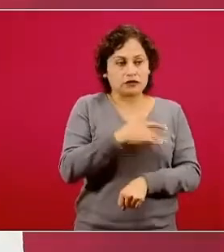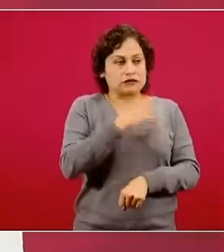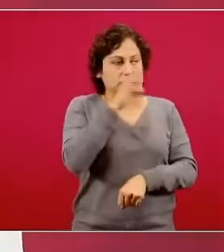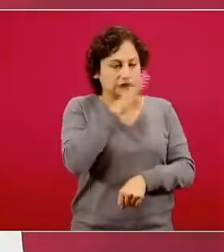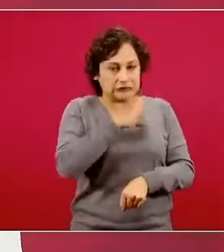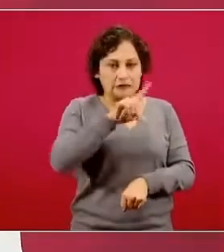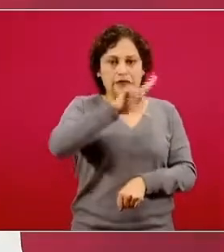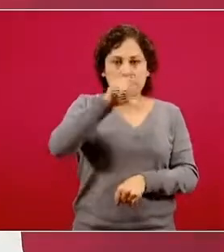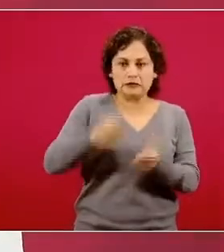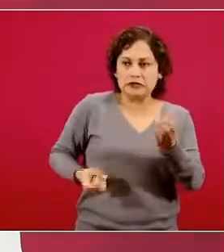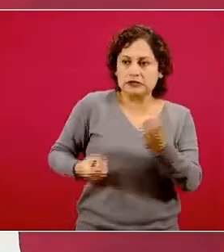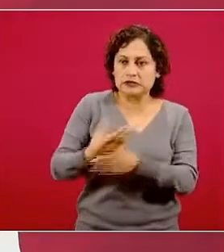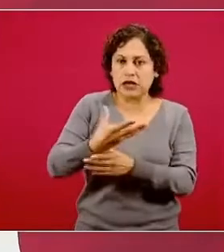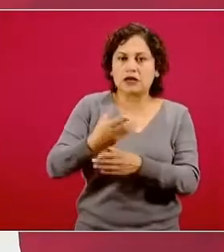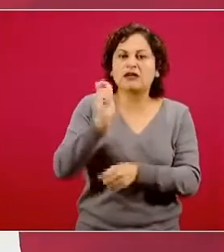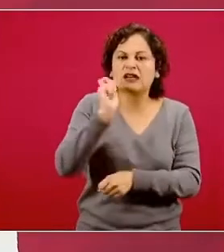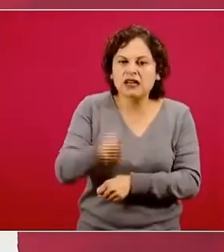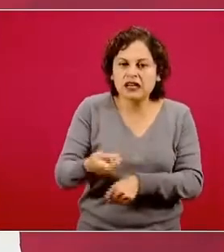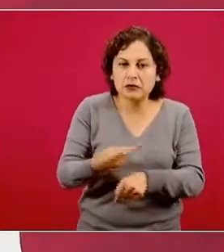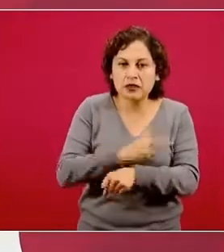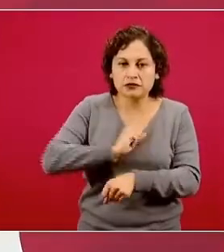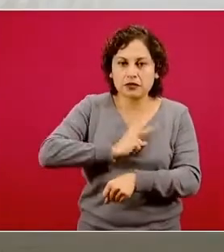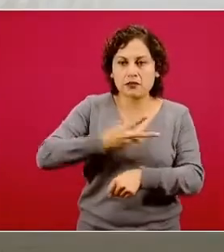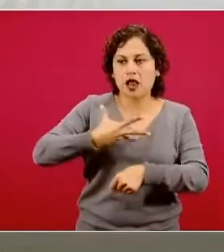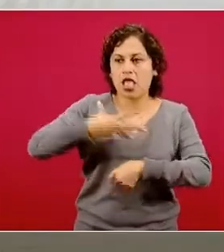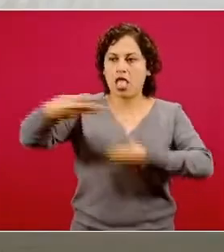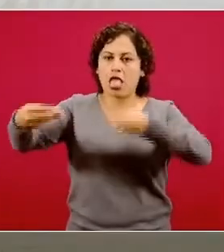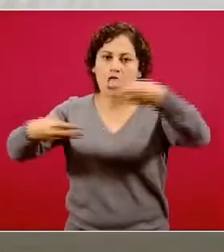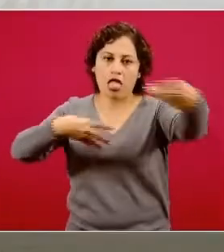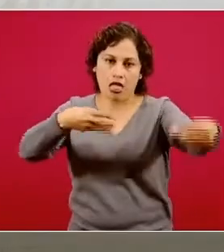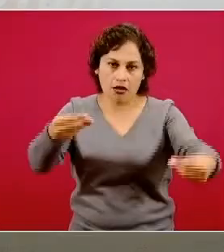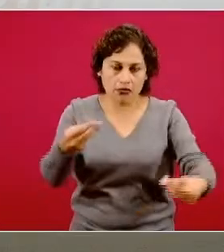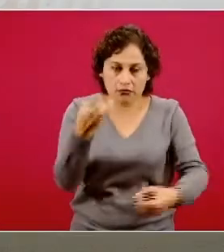porque luego eso es lo que provocan